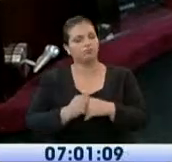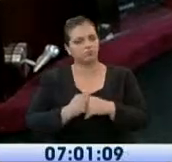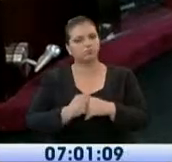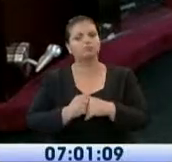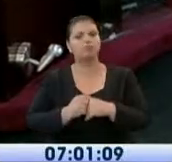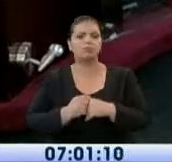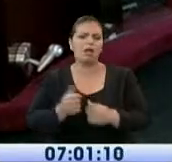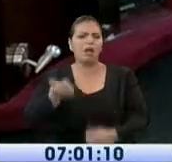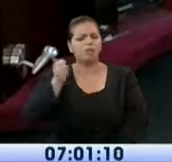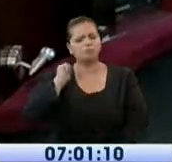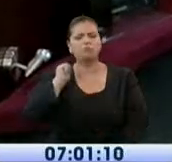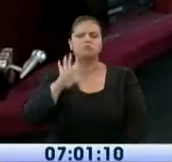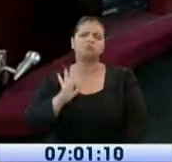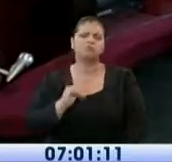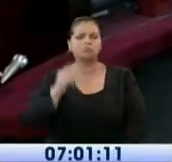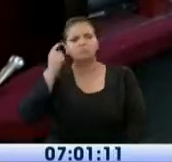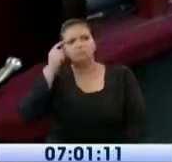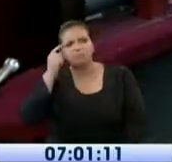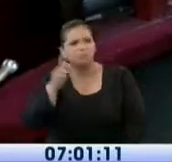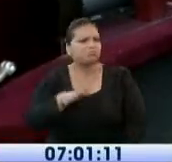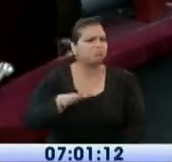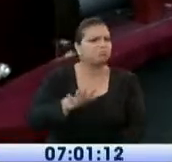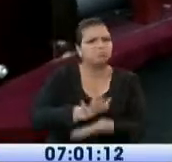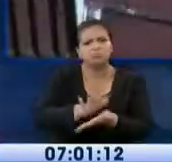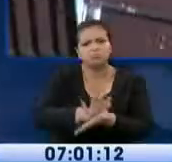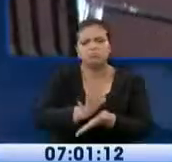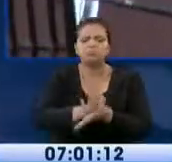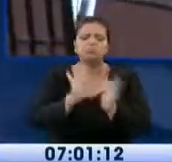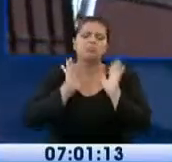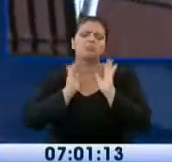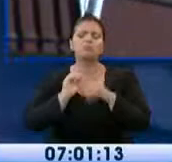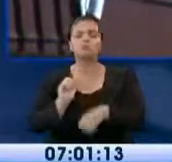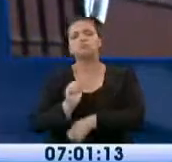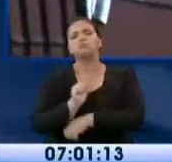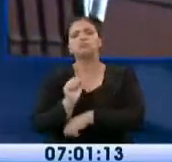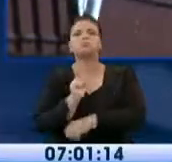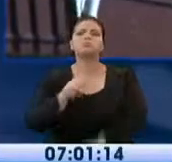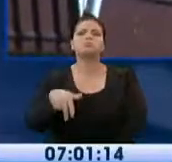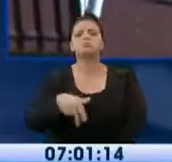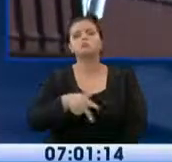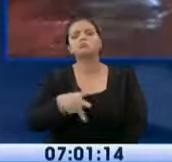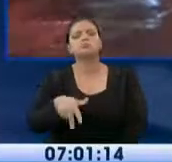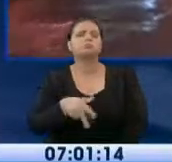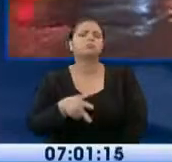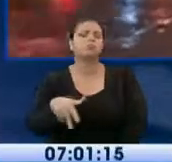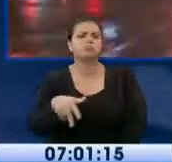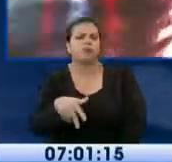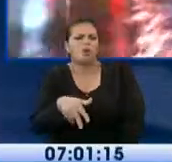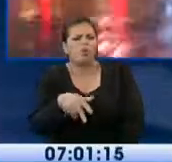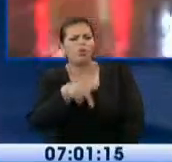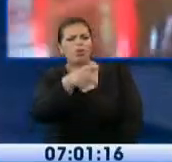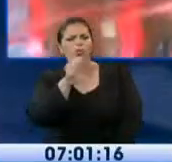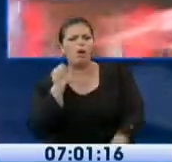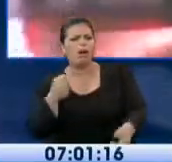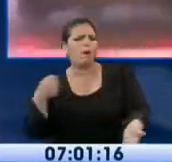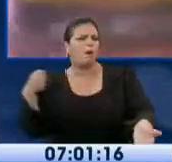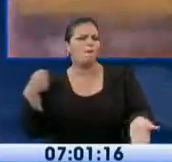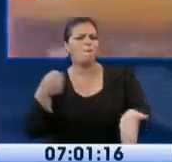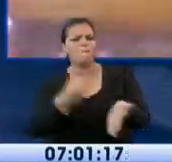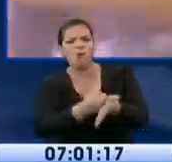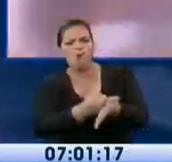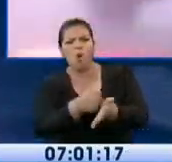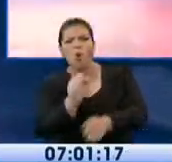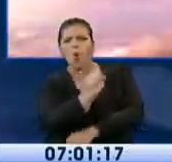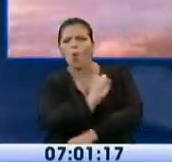bien. ¿Cómo no? No contaba con los accidentes que habían por aquí o con los embotellamientos que habían por aquí por la Tancamarengo. Entonces